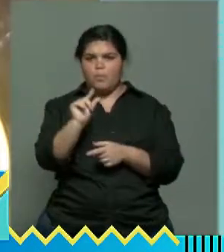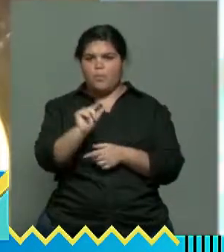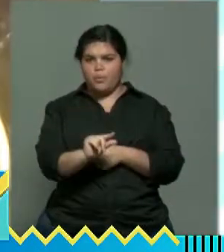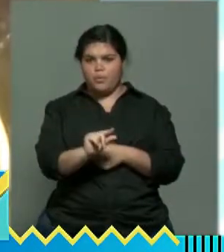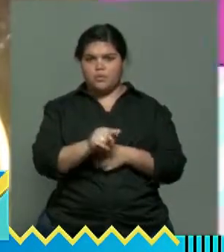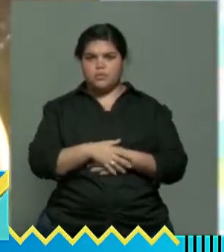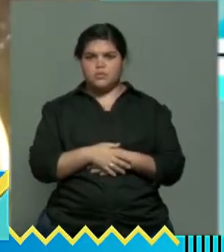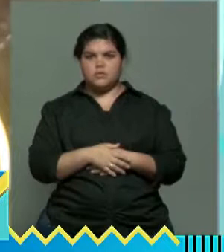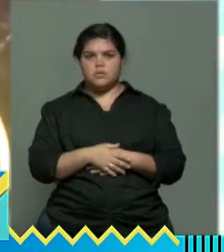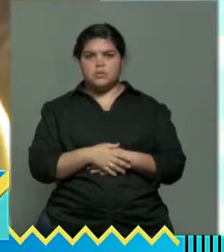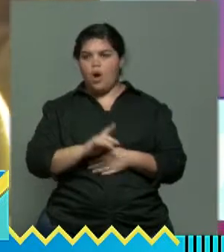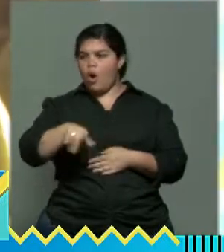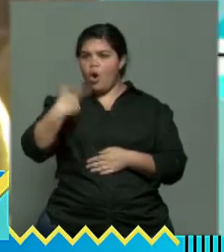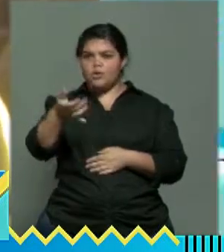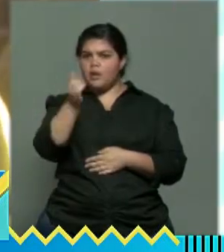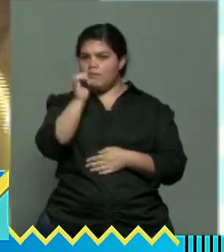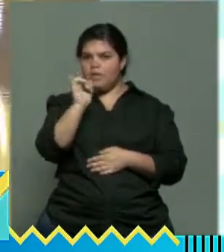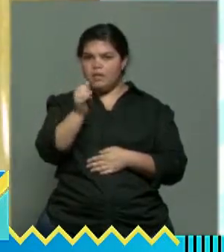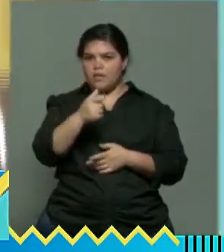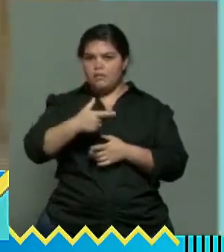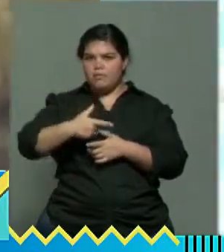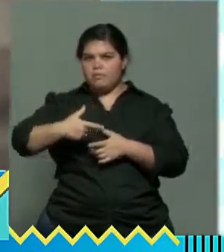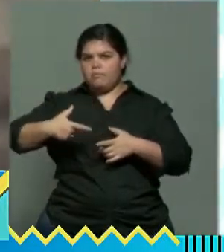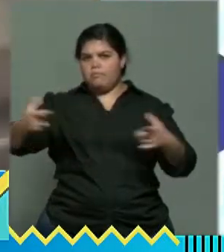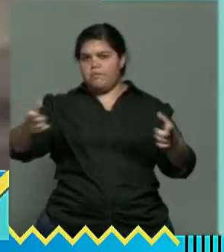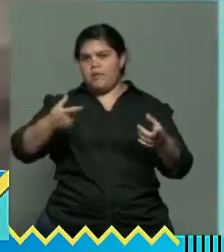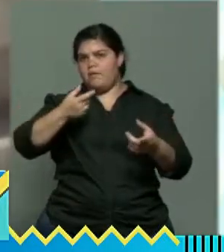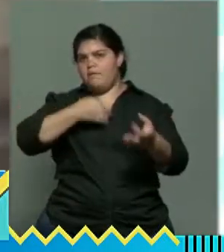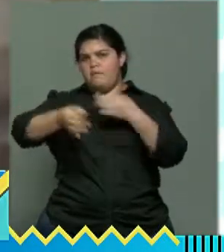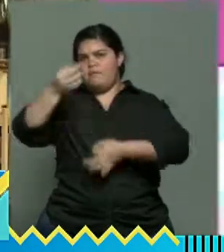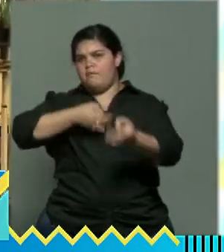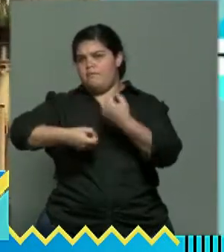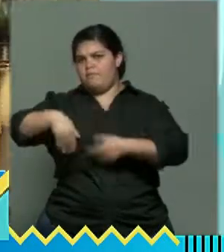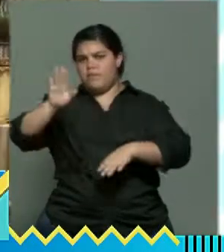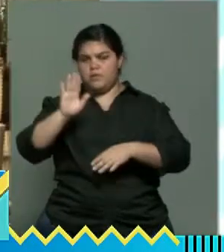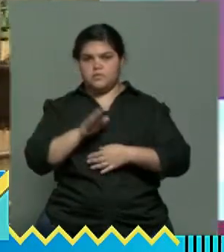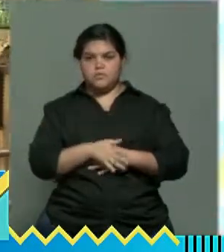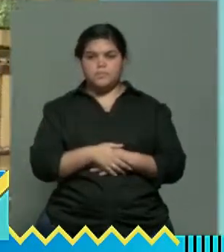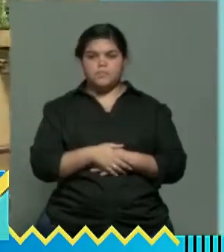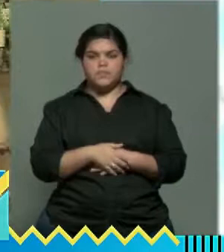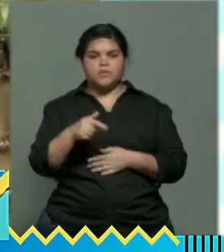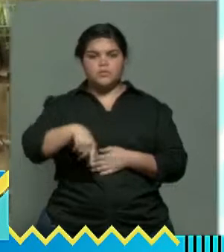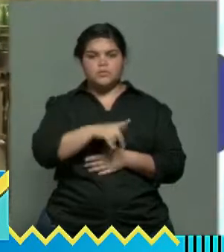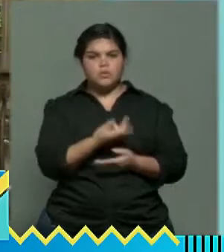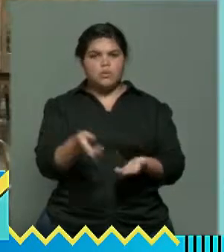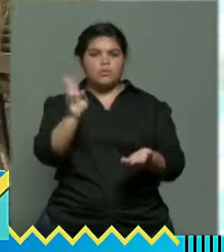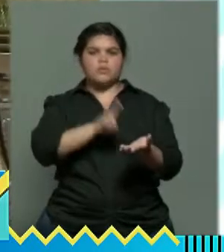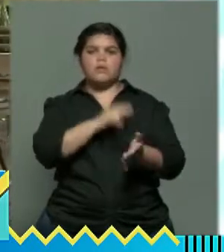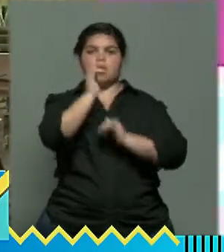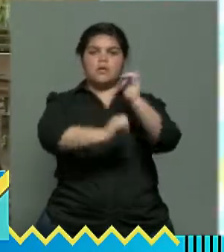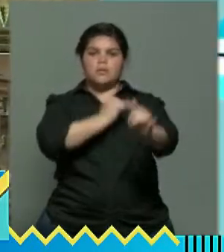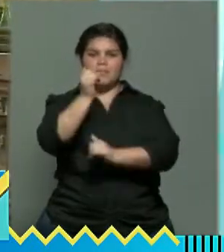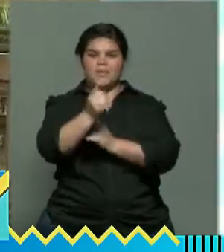bebidas alcohólicas están aumentando. Lo que nosotros insistimos es que no se puede colocar al vino en la